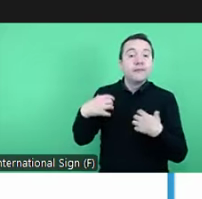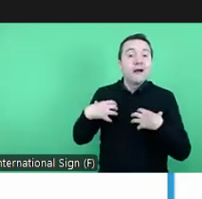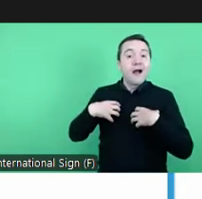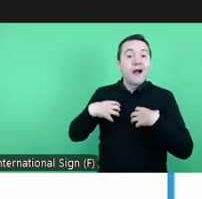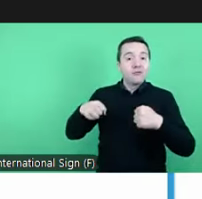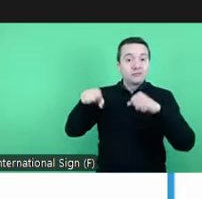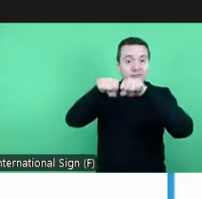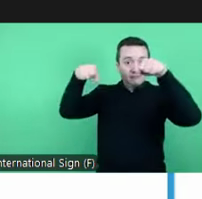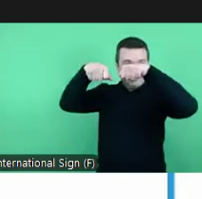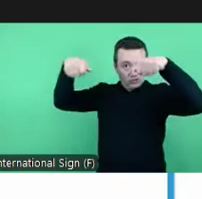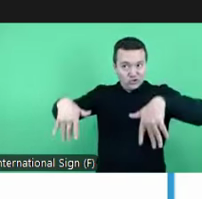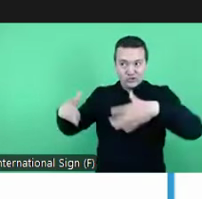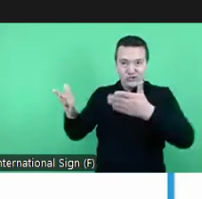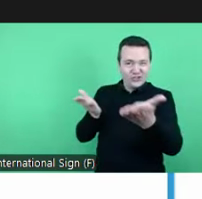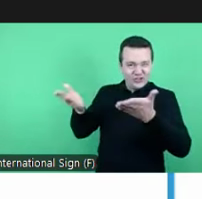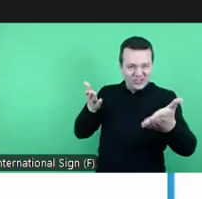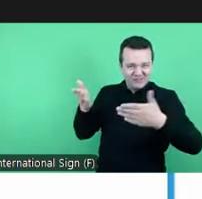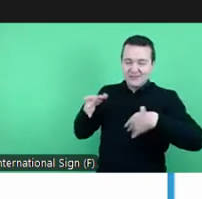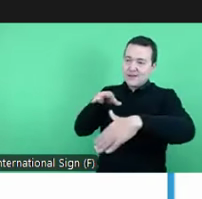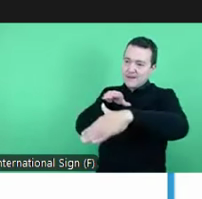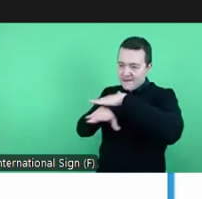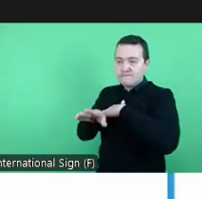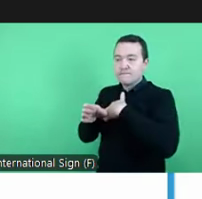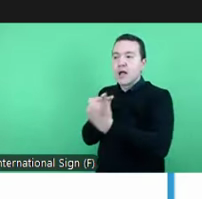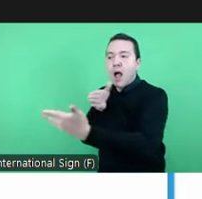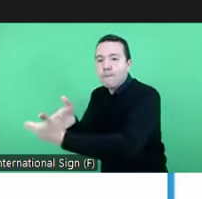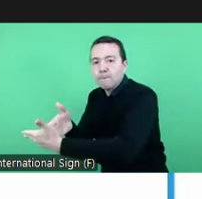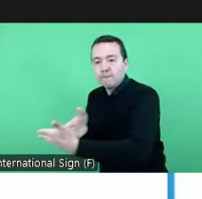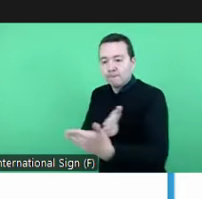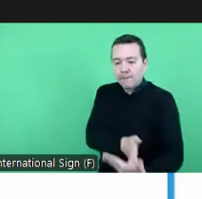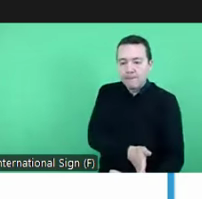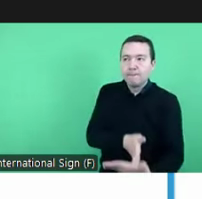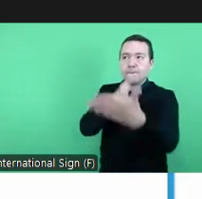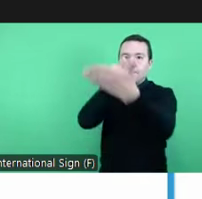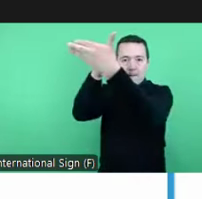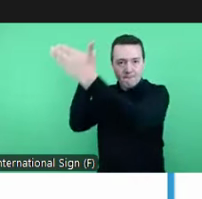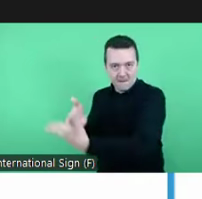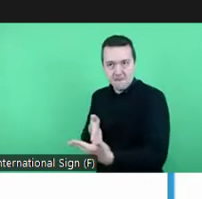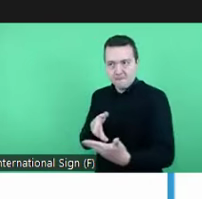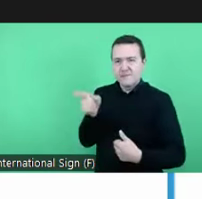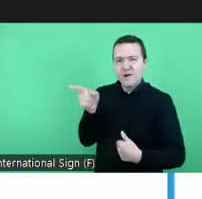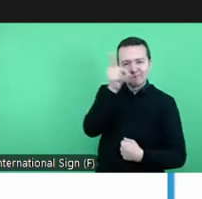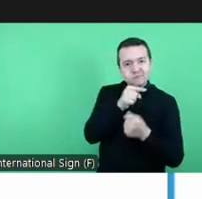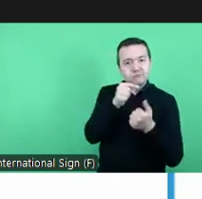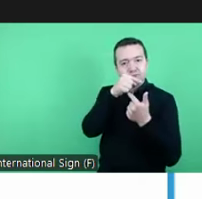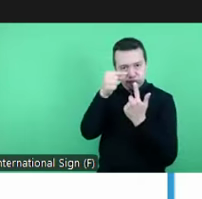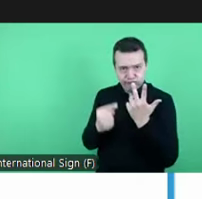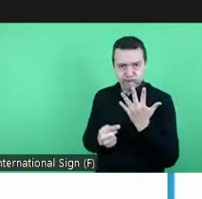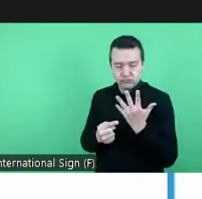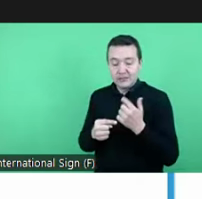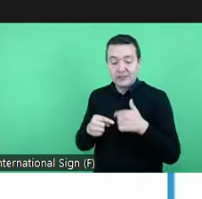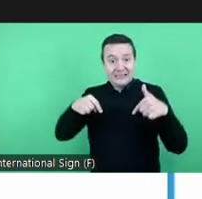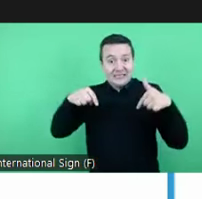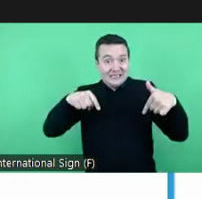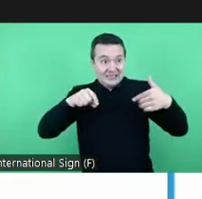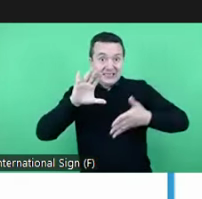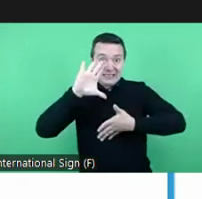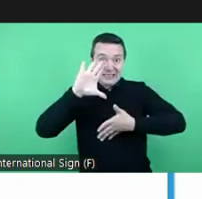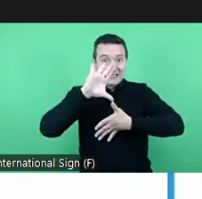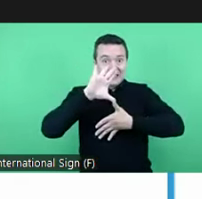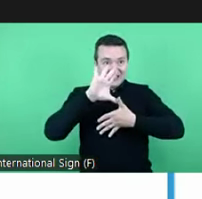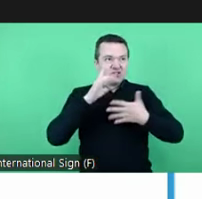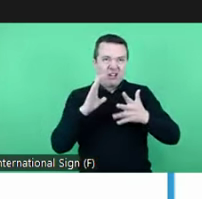barreras healthcare services, and we organizacionales acknowledge that en nuestra organizational región, en barriers función in our region, de la información que based podemos on the obtener information